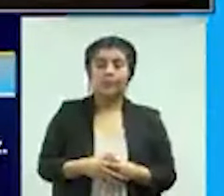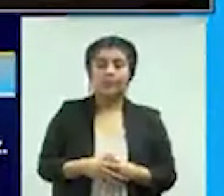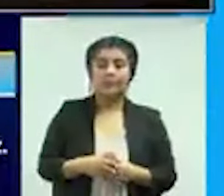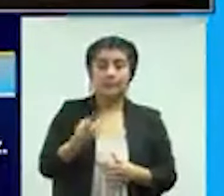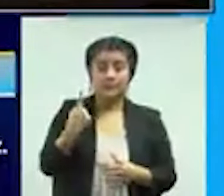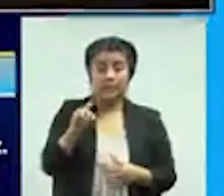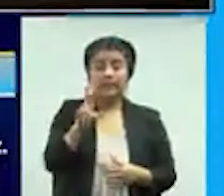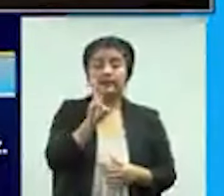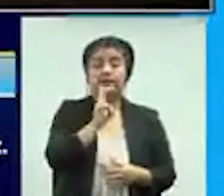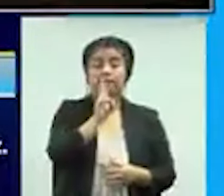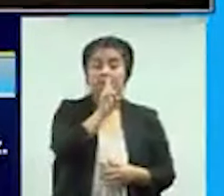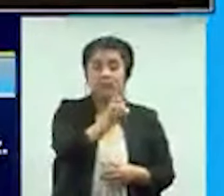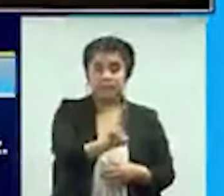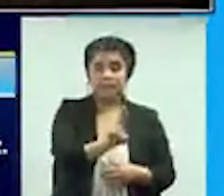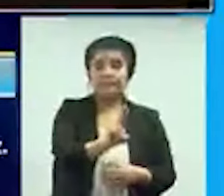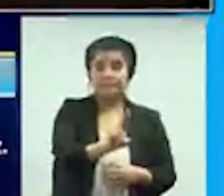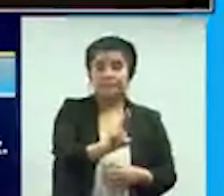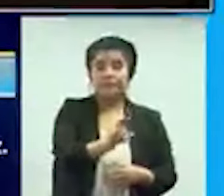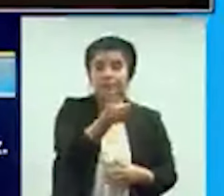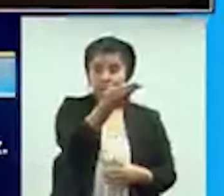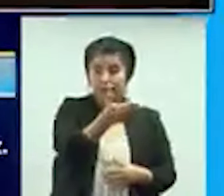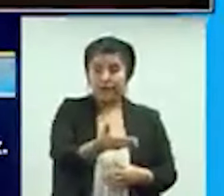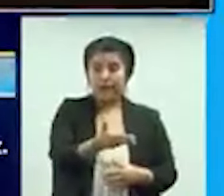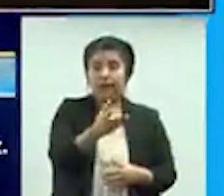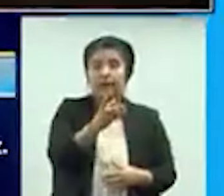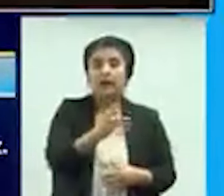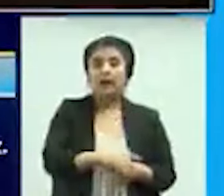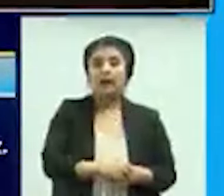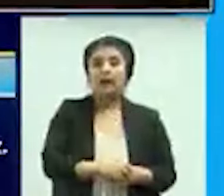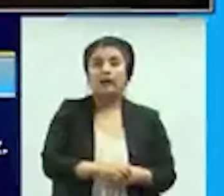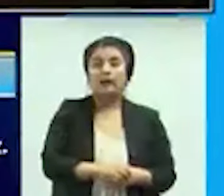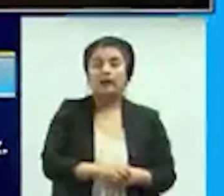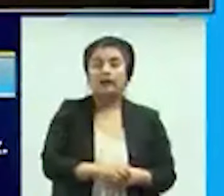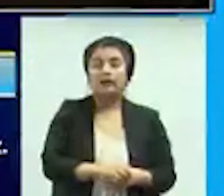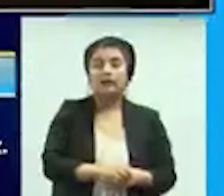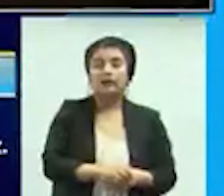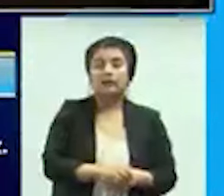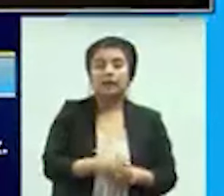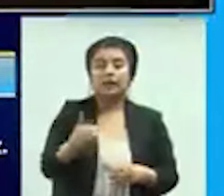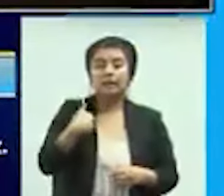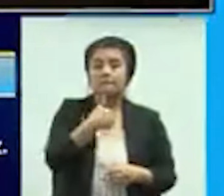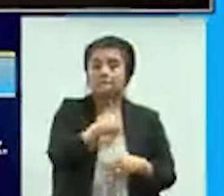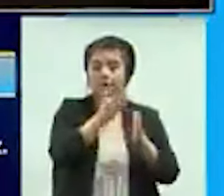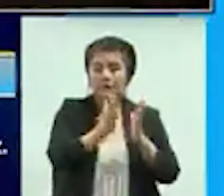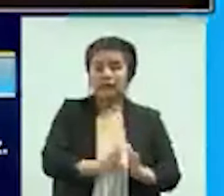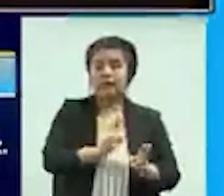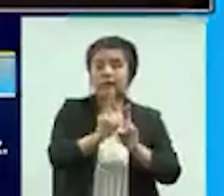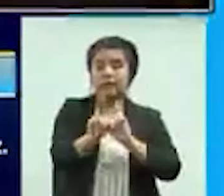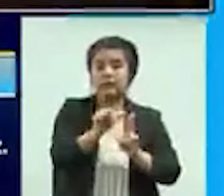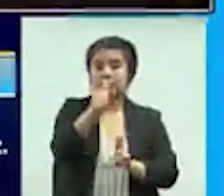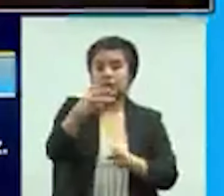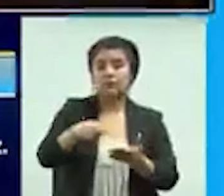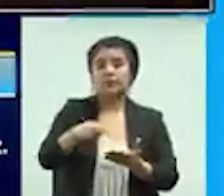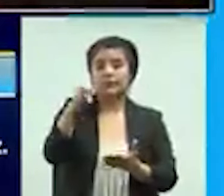Para responder la pregunta formulada, tiene la palabra el diputado, el ministro de Relaciones